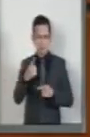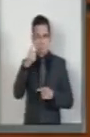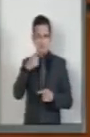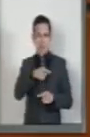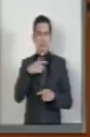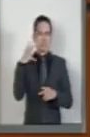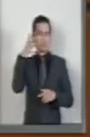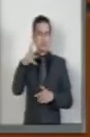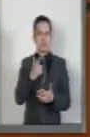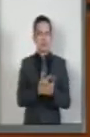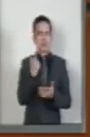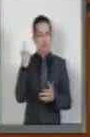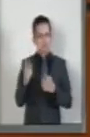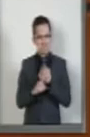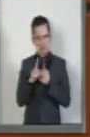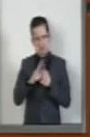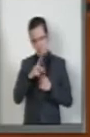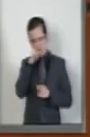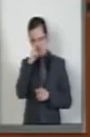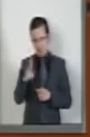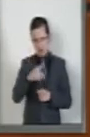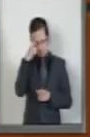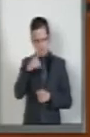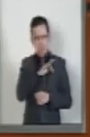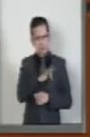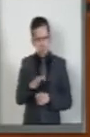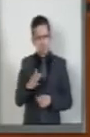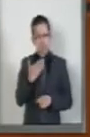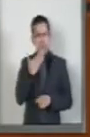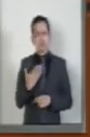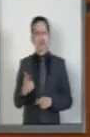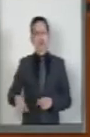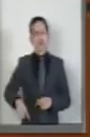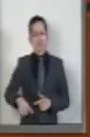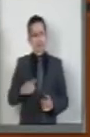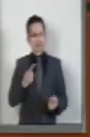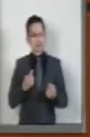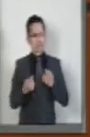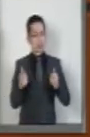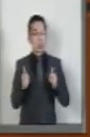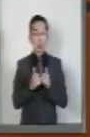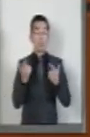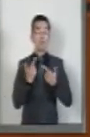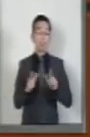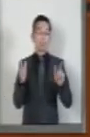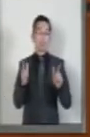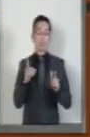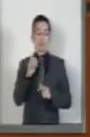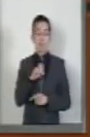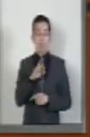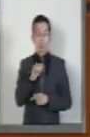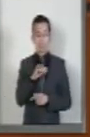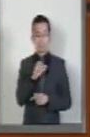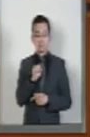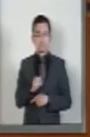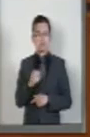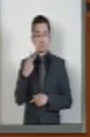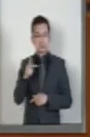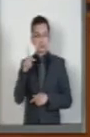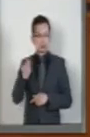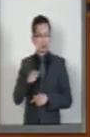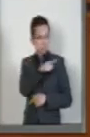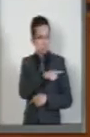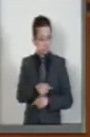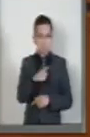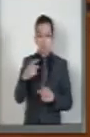que haya gobernabilidad democrática. Sin embargo, ante las exigencias de la población, en particular